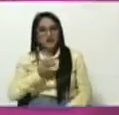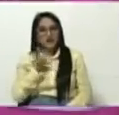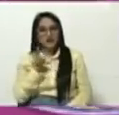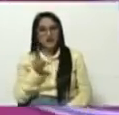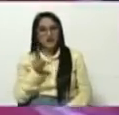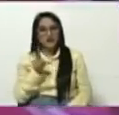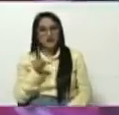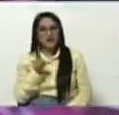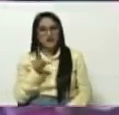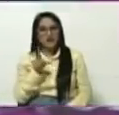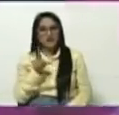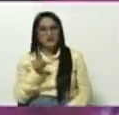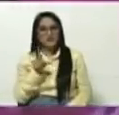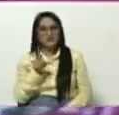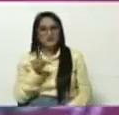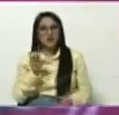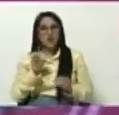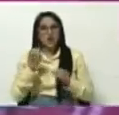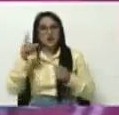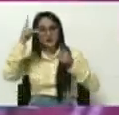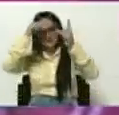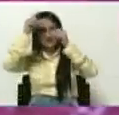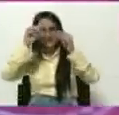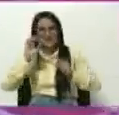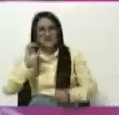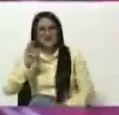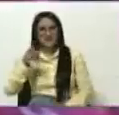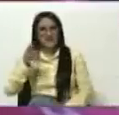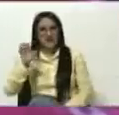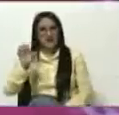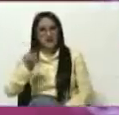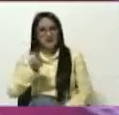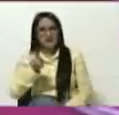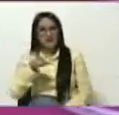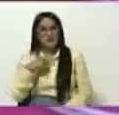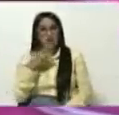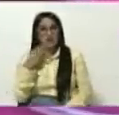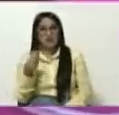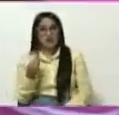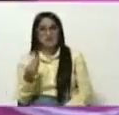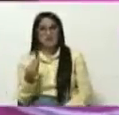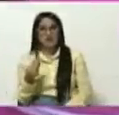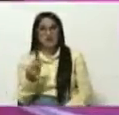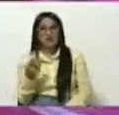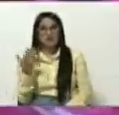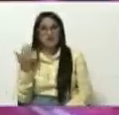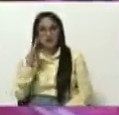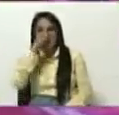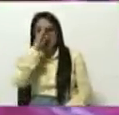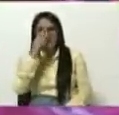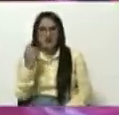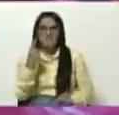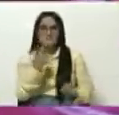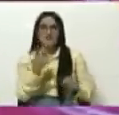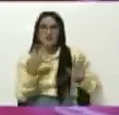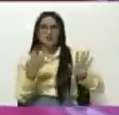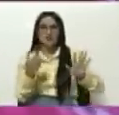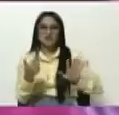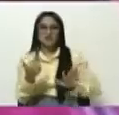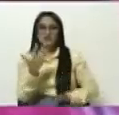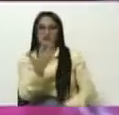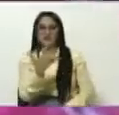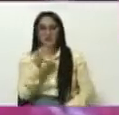de un tal Fidel, de un tal Che. Yo adolescente, en la Barina de